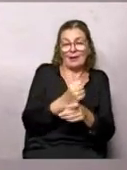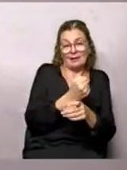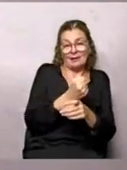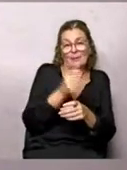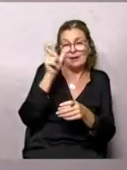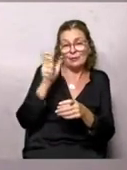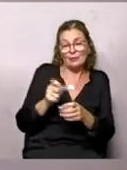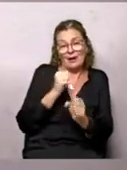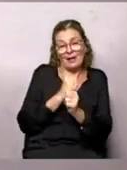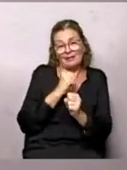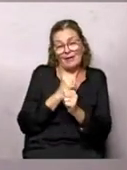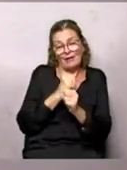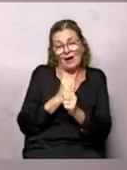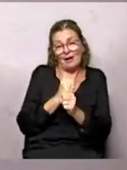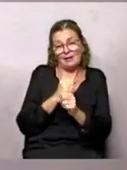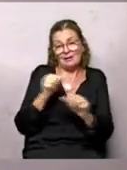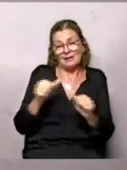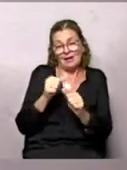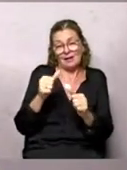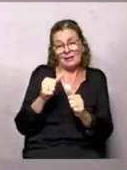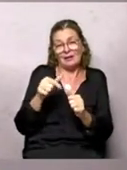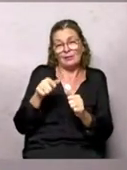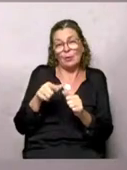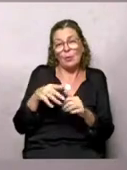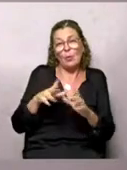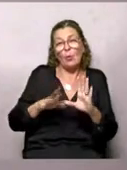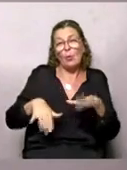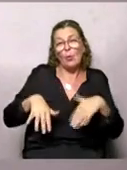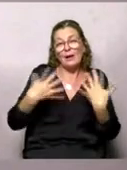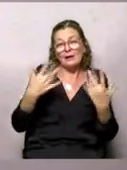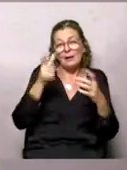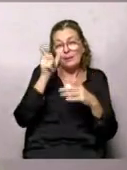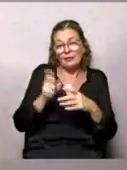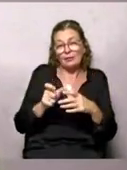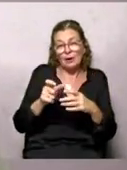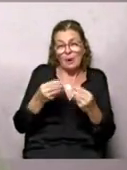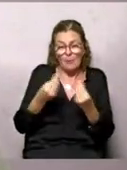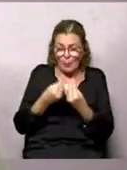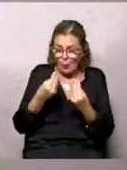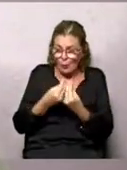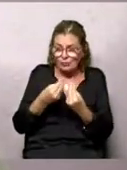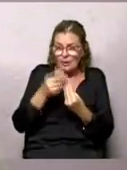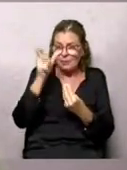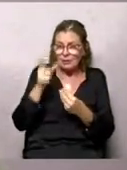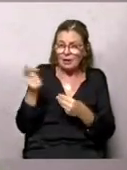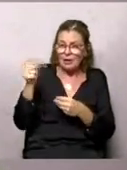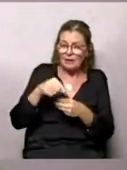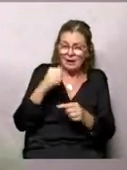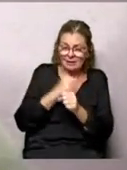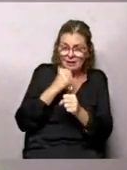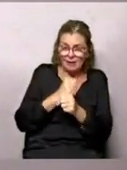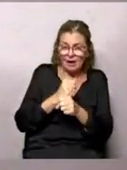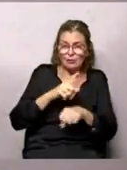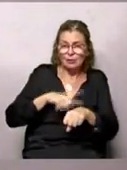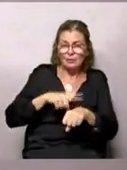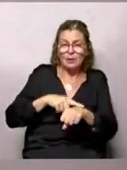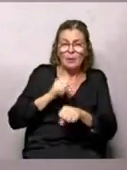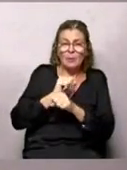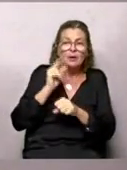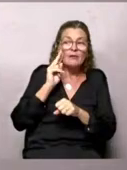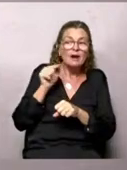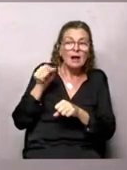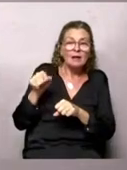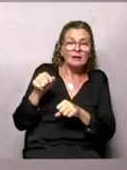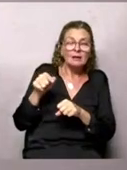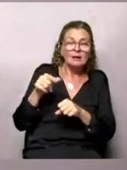gente a trabajar y que venga gente a hacerse. De cualquier manera, nosotros tenemos una cantidad de personas impresionantes que viene a trabajar todo el tiempo, y ahora ustedes lo pueden ver allí, que